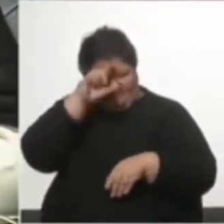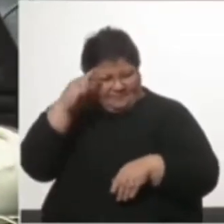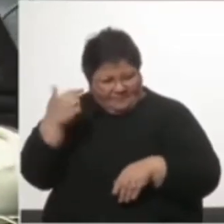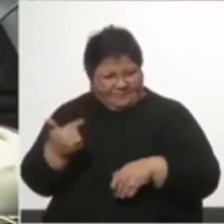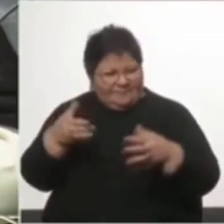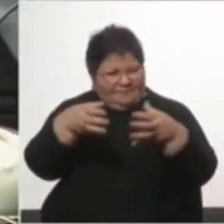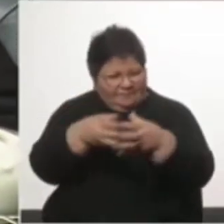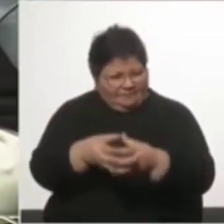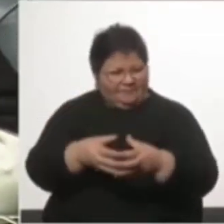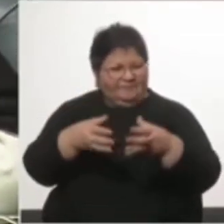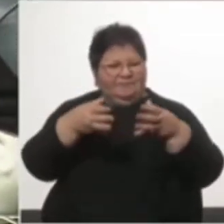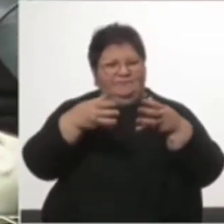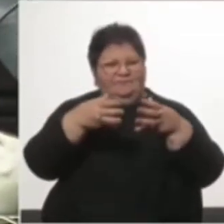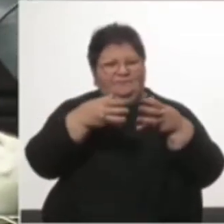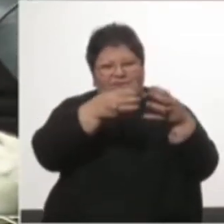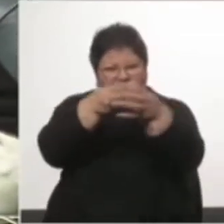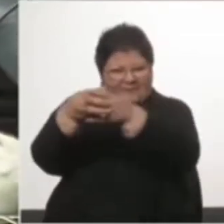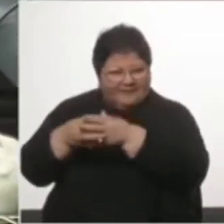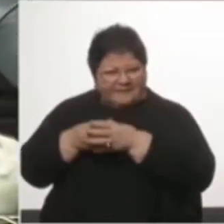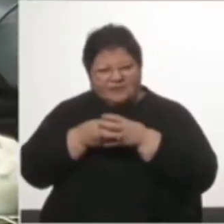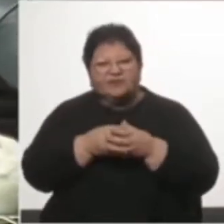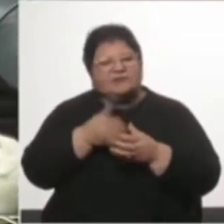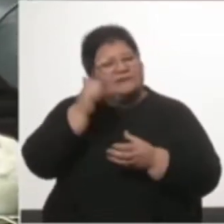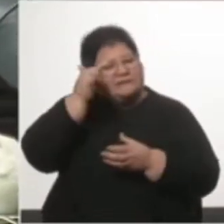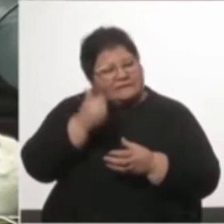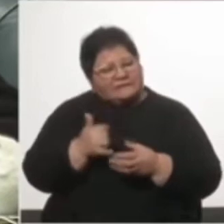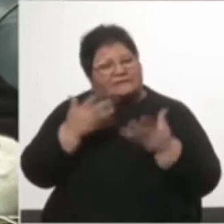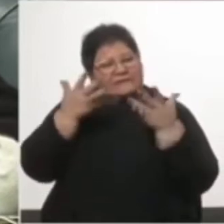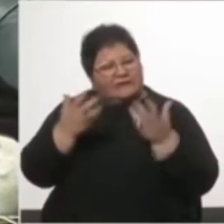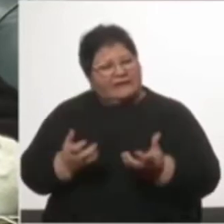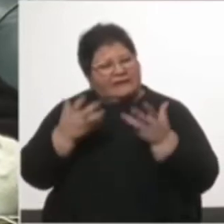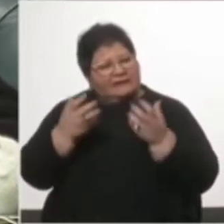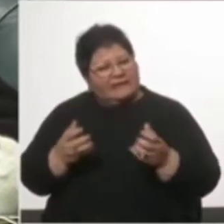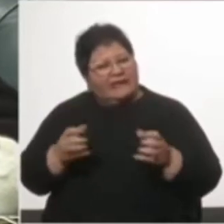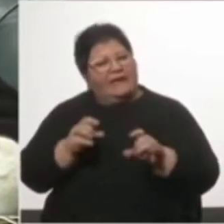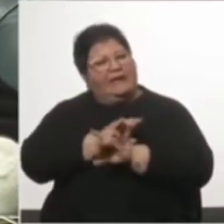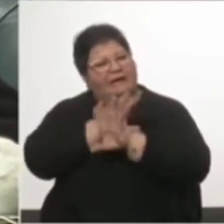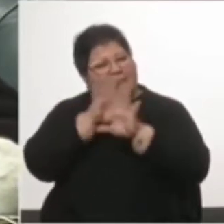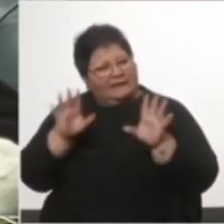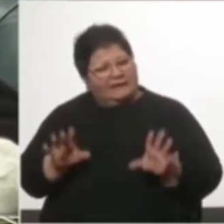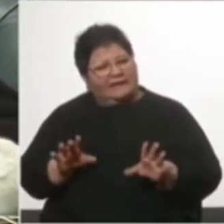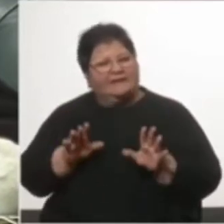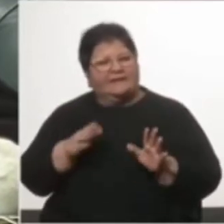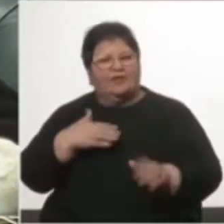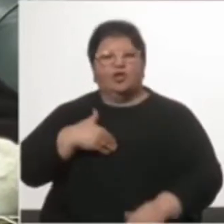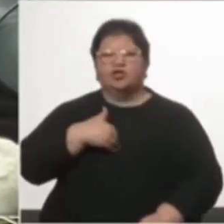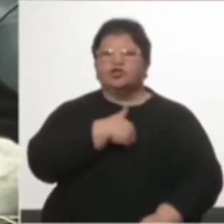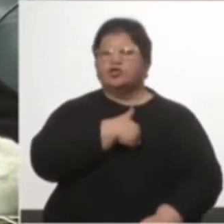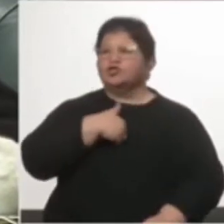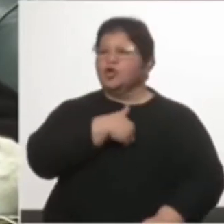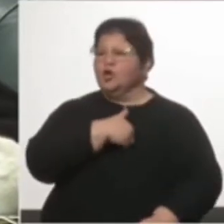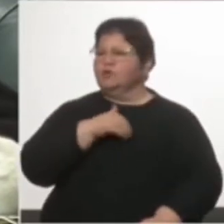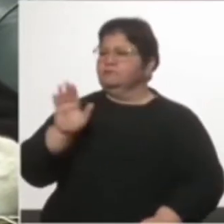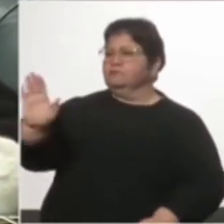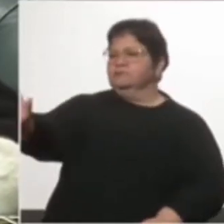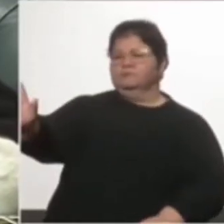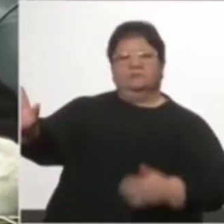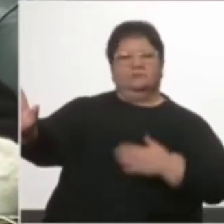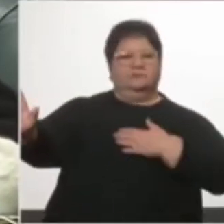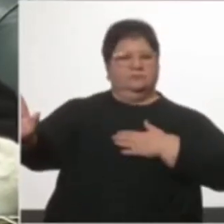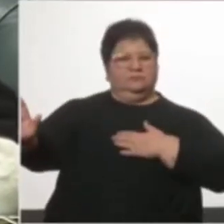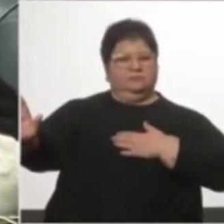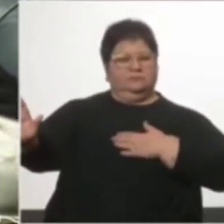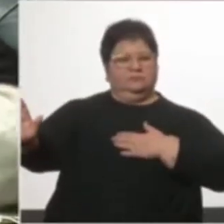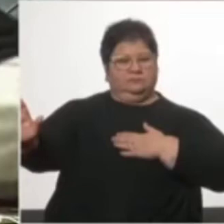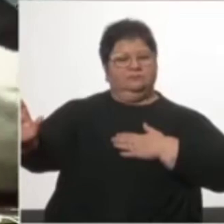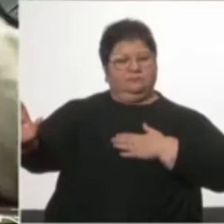sentimos que había una intención de marcar la cancha con una definición clara de los roles entre el gobierno y la